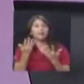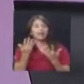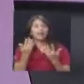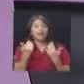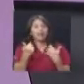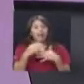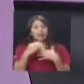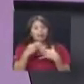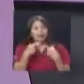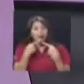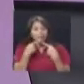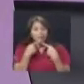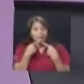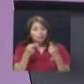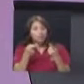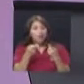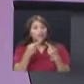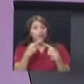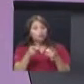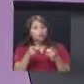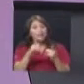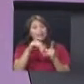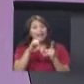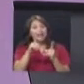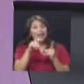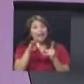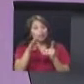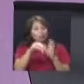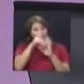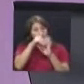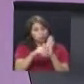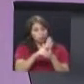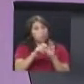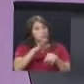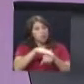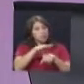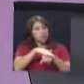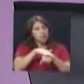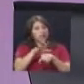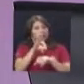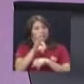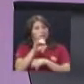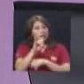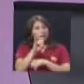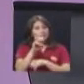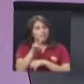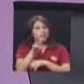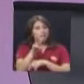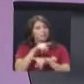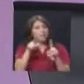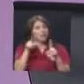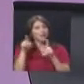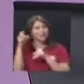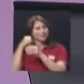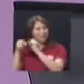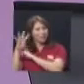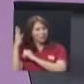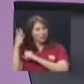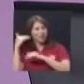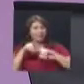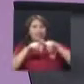decreto que permitía la fertilización es lo que no se debe permitir en este momento porque